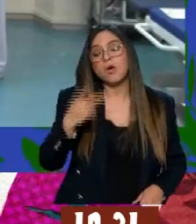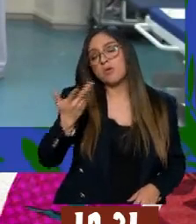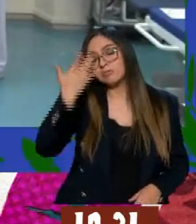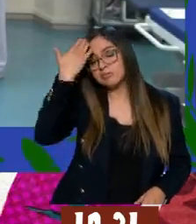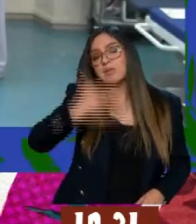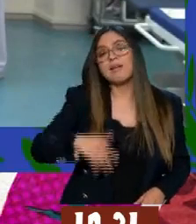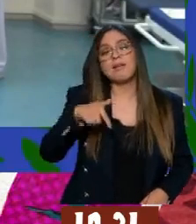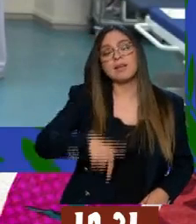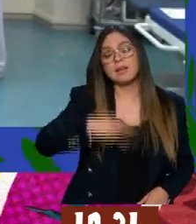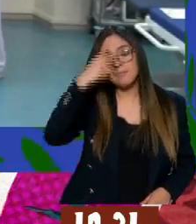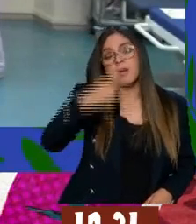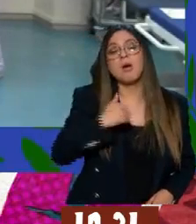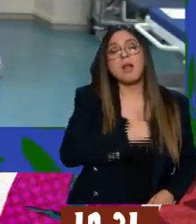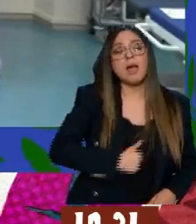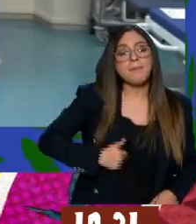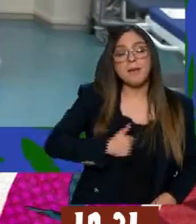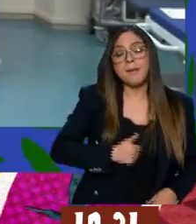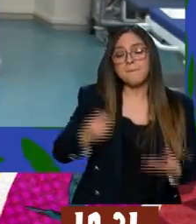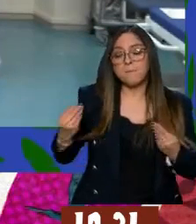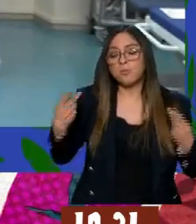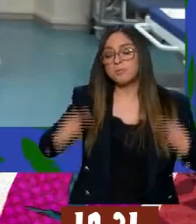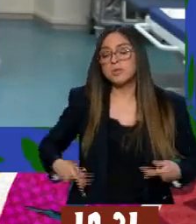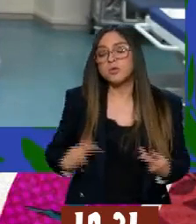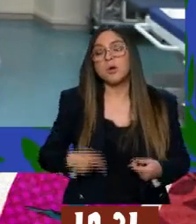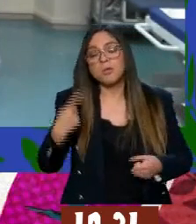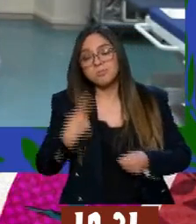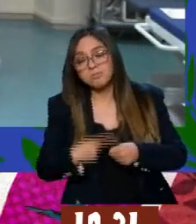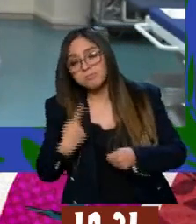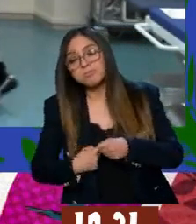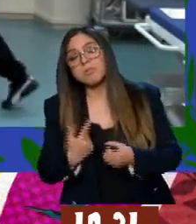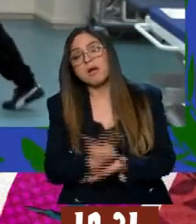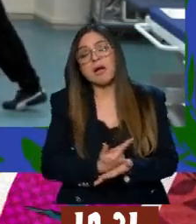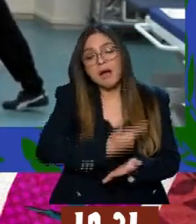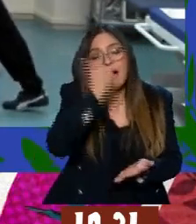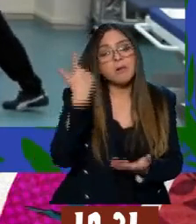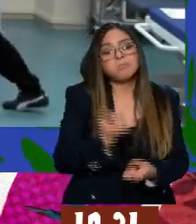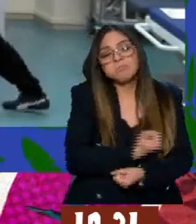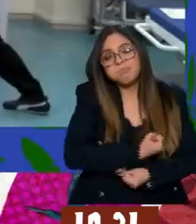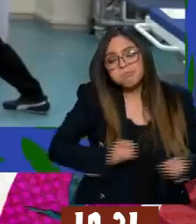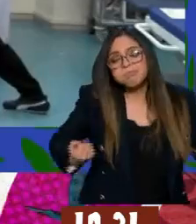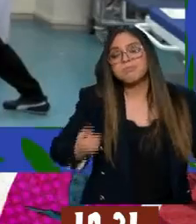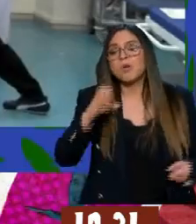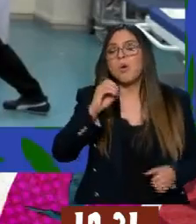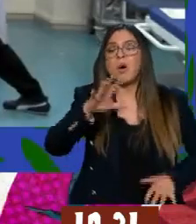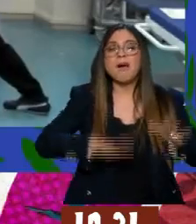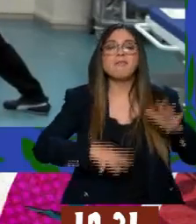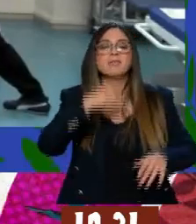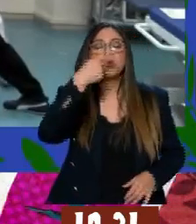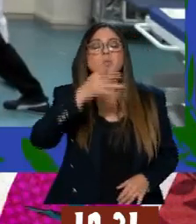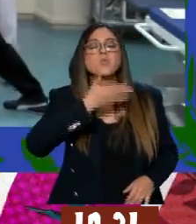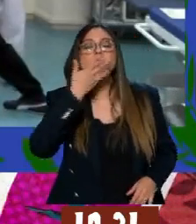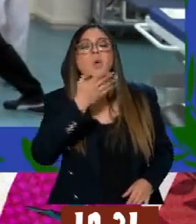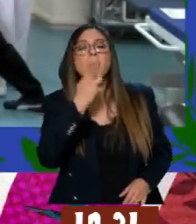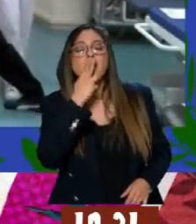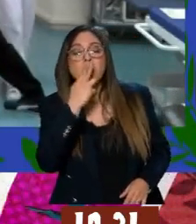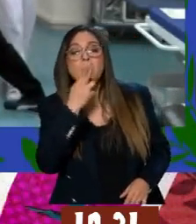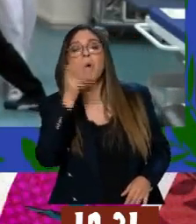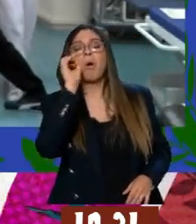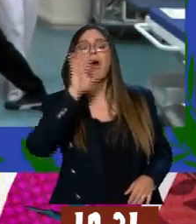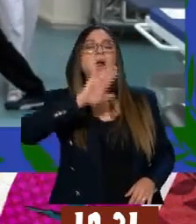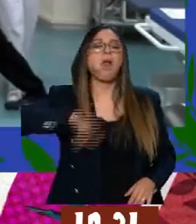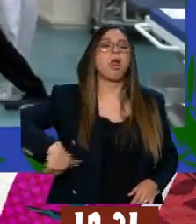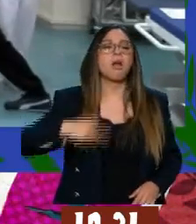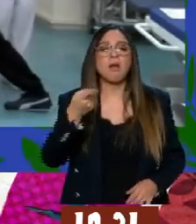mucho sobrepeso, y el personal de salud somos a veces los que no damos el mejor ejemplo, ¿verdad? Fumando o tenemos sobrepeso o no hacemos